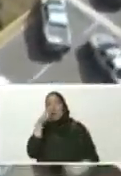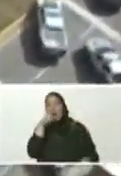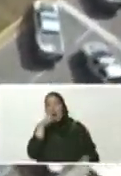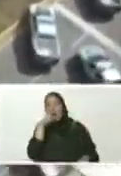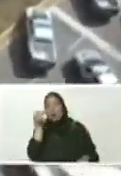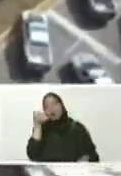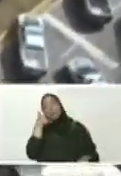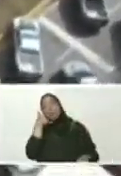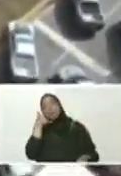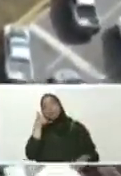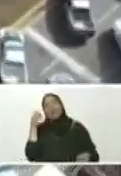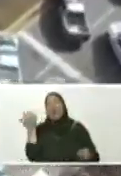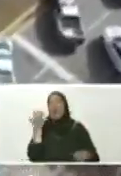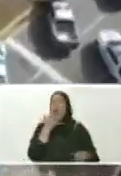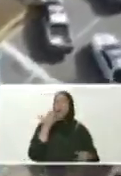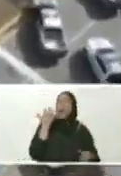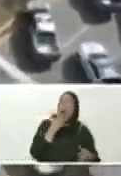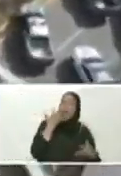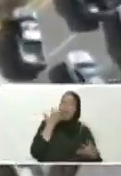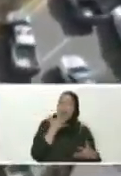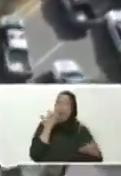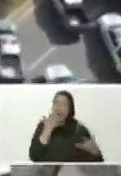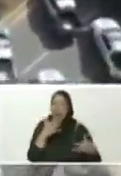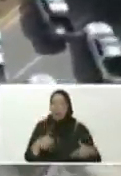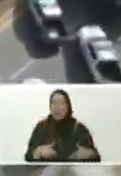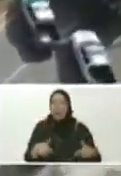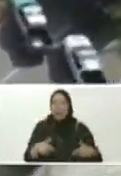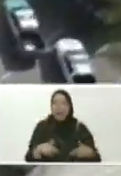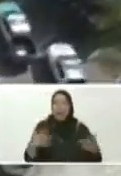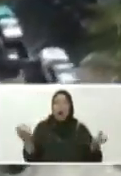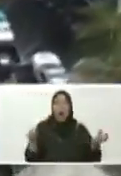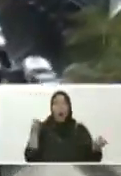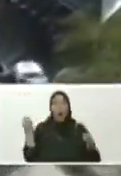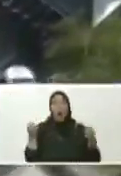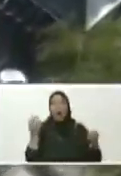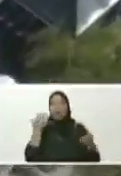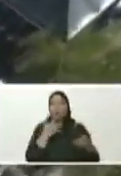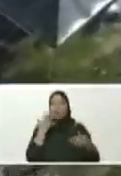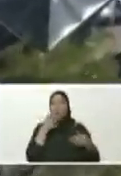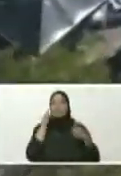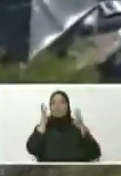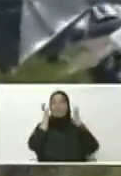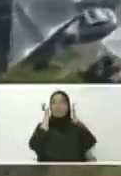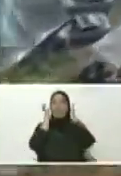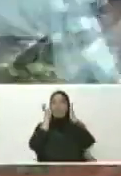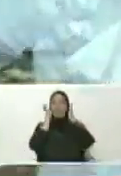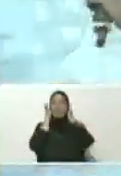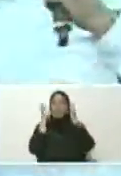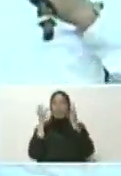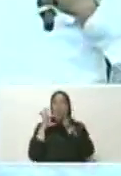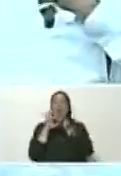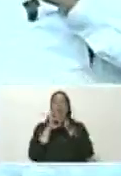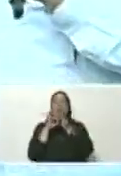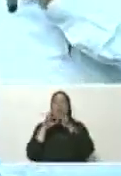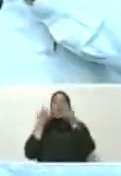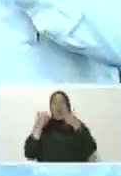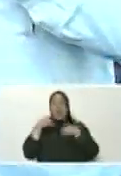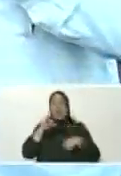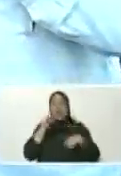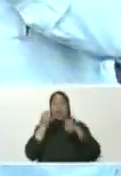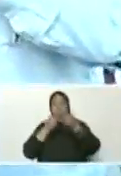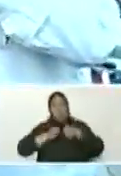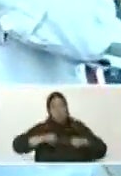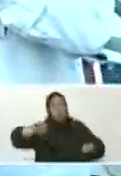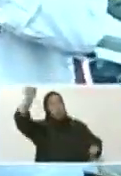¿Qué va a ser? Va a ser un servicio con que va aquí a contar. Está unido, super bigote. Y Drácula, ¿ves?